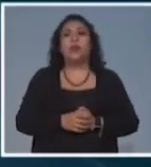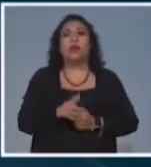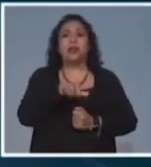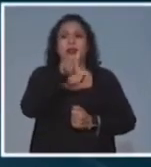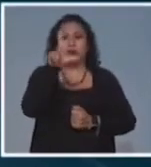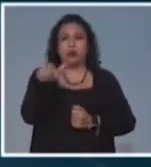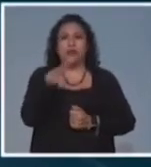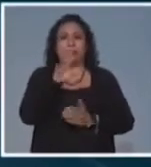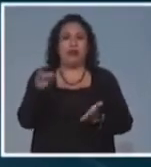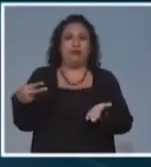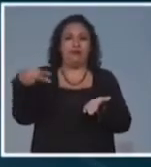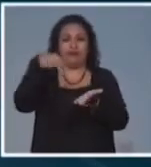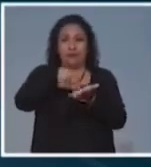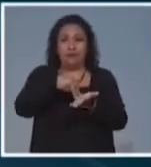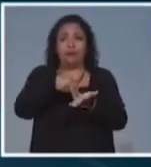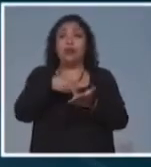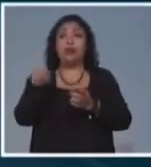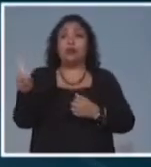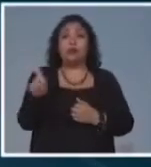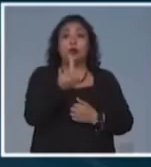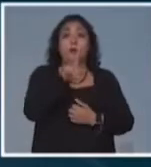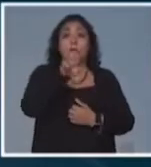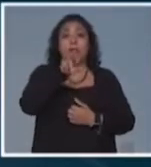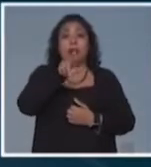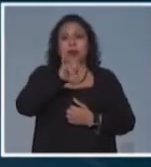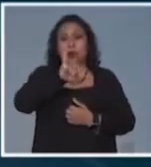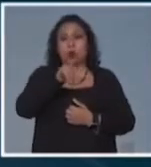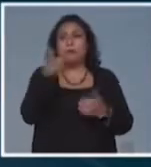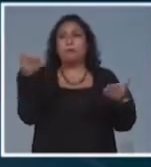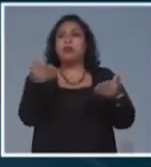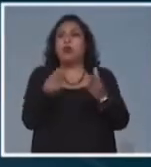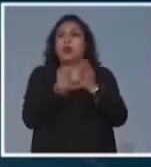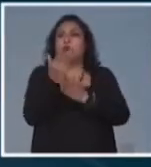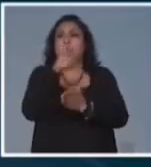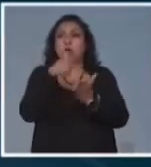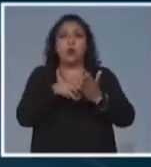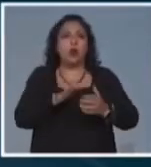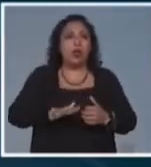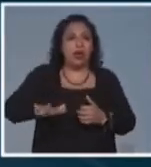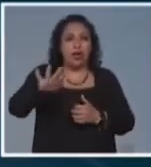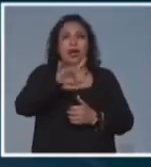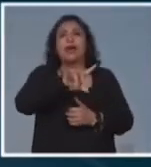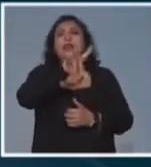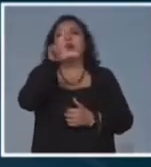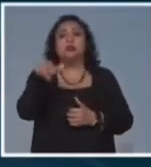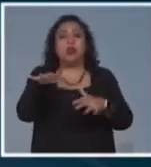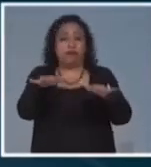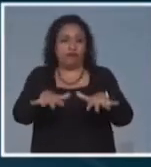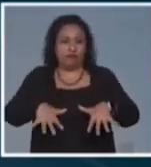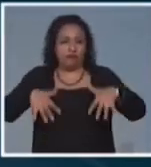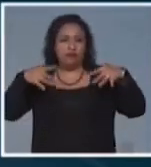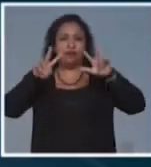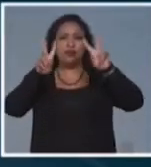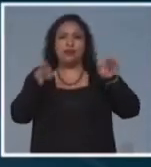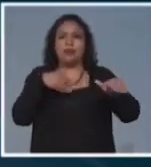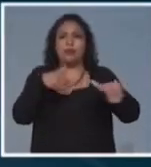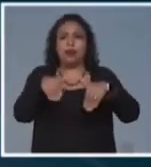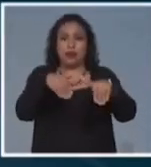Luego, en el tablao, apareció María Juncal para presentar este nuevo espacio, a lo que seguiría su espectáculo